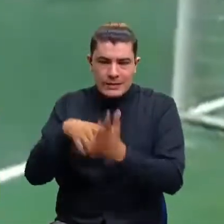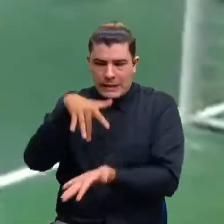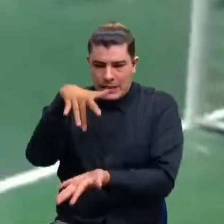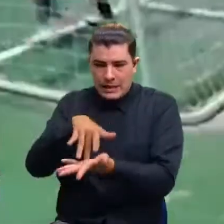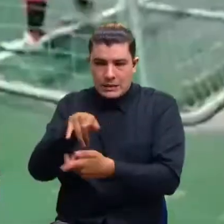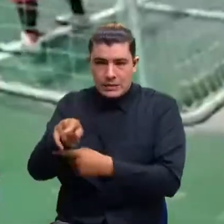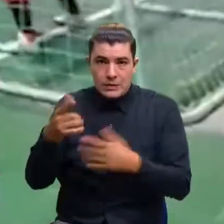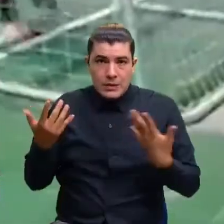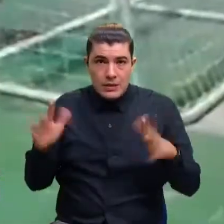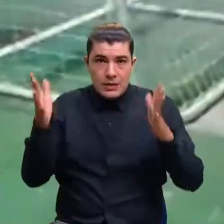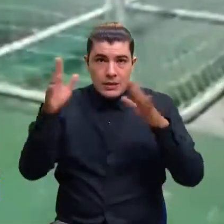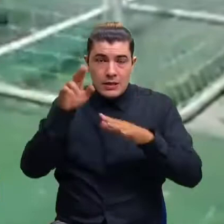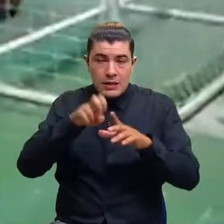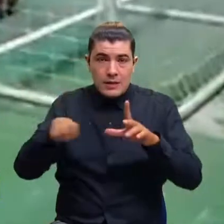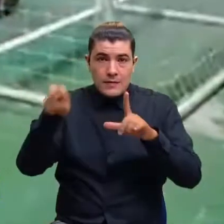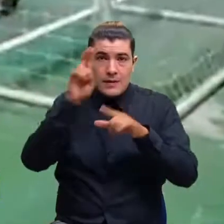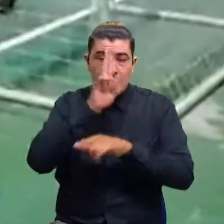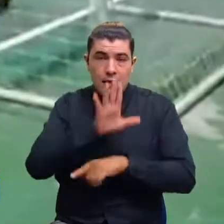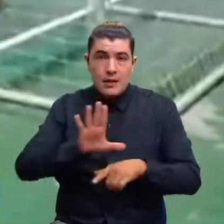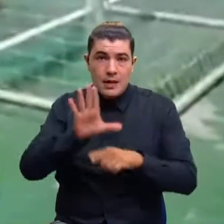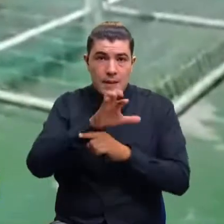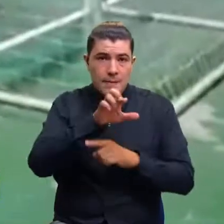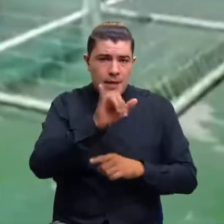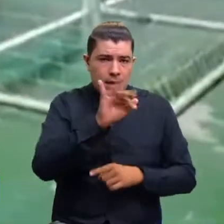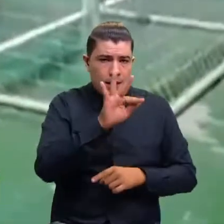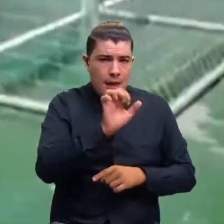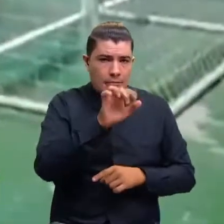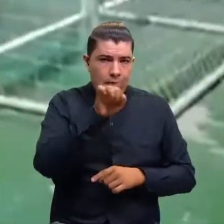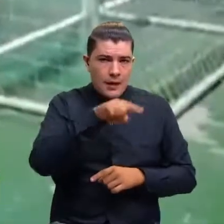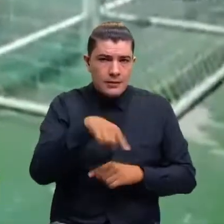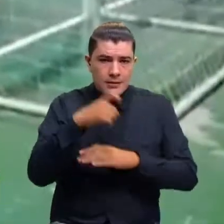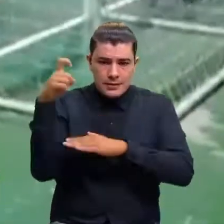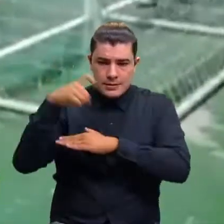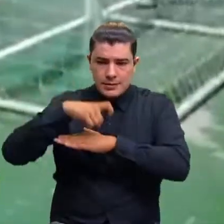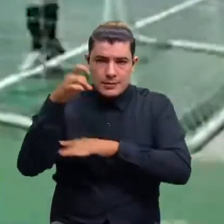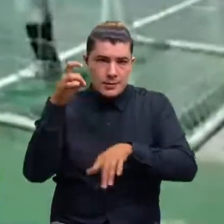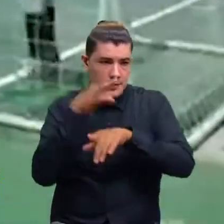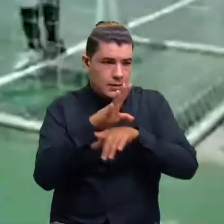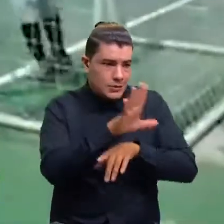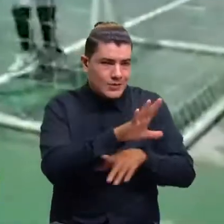del certamen nacional. Piratas Tibú que venció a la Noria de Cundinamarca.